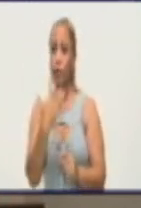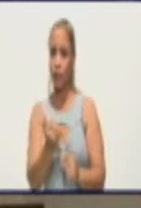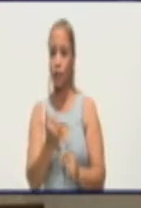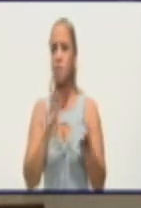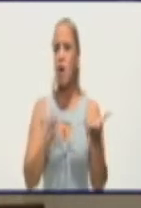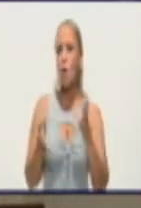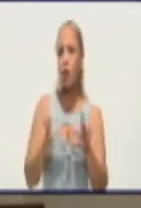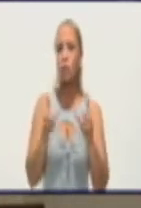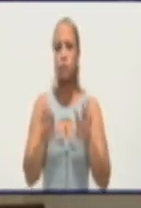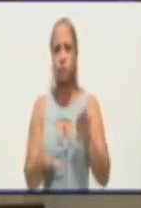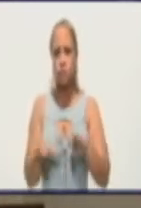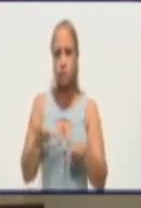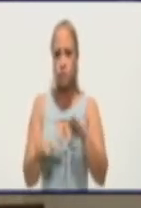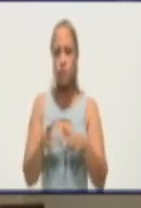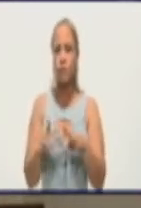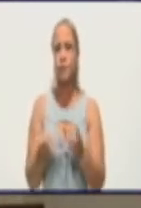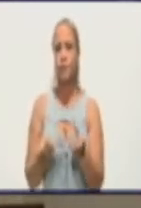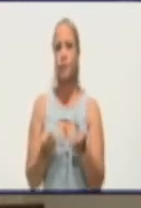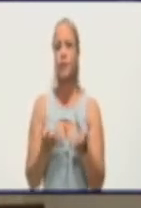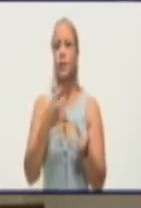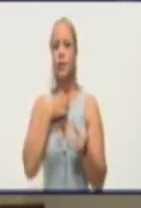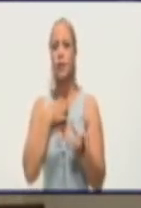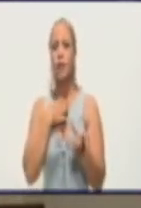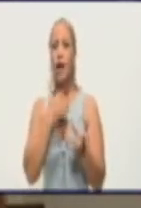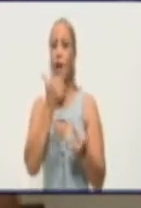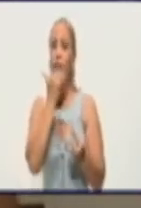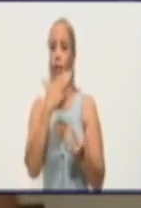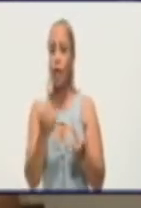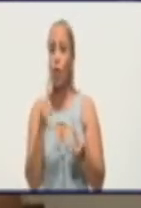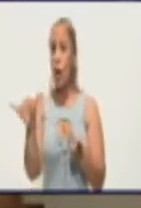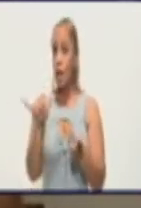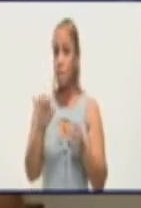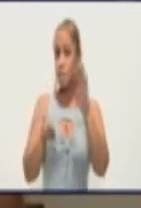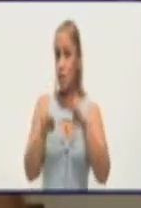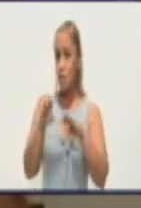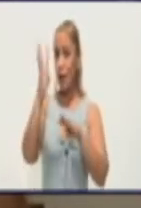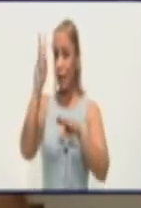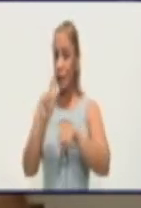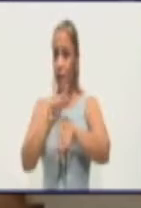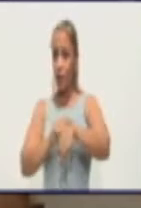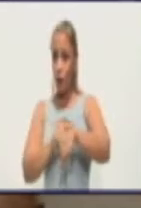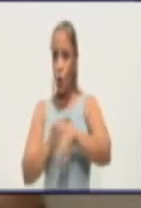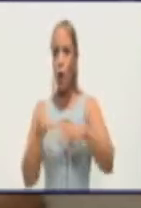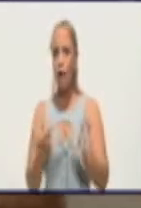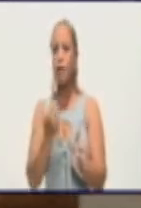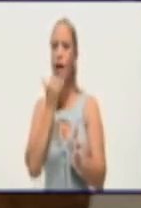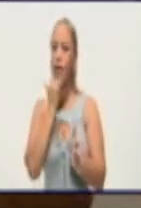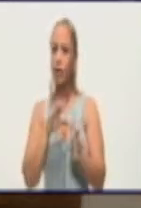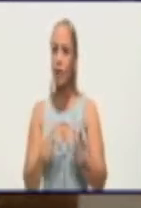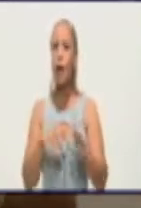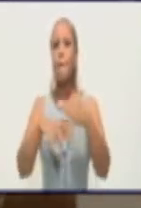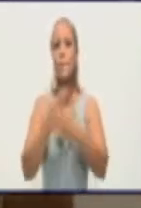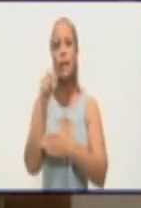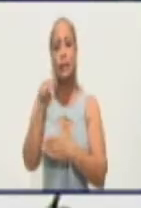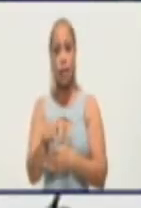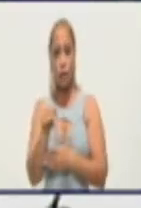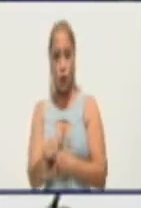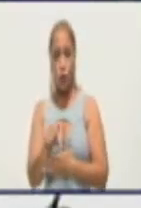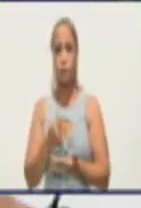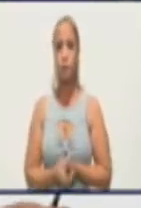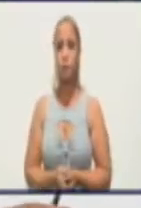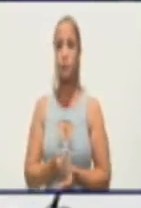que se afecten en promedio la misma cantidad de horas es lo que vamos a tratar entonces para el día de hoy yo traigo